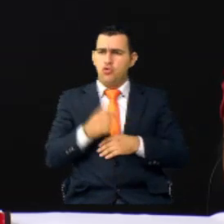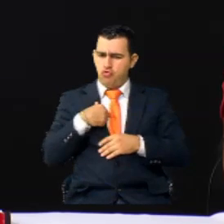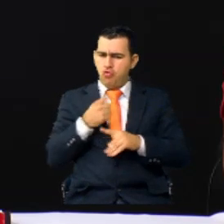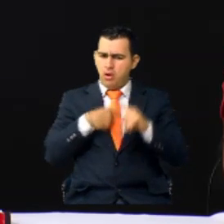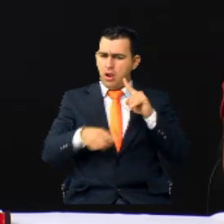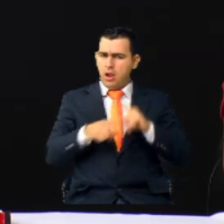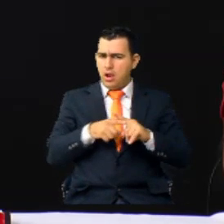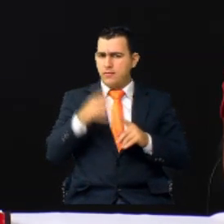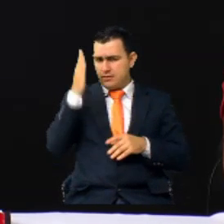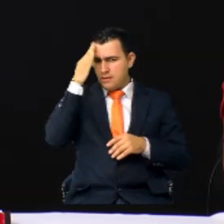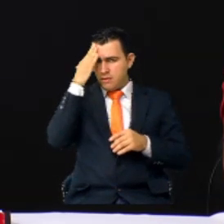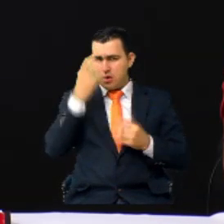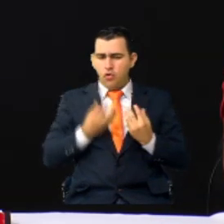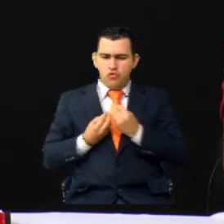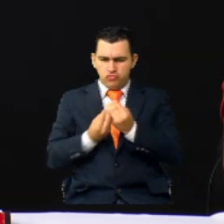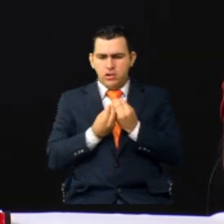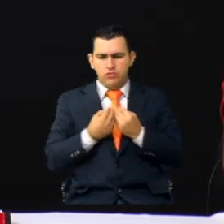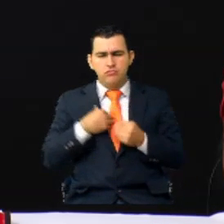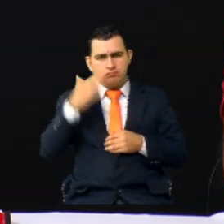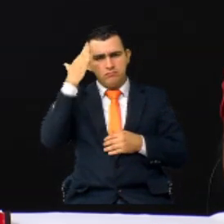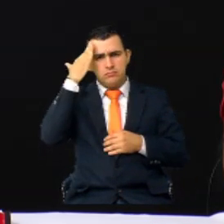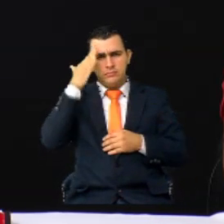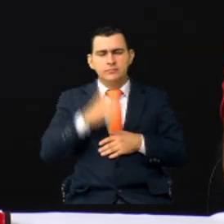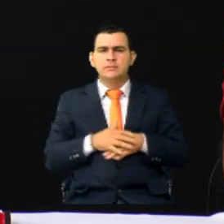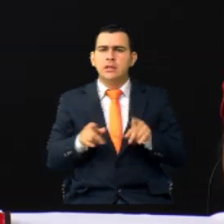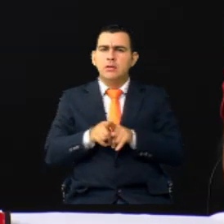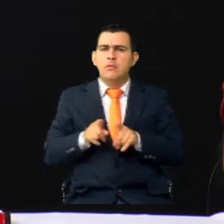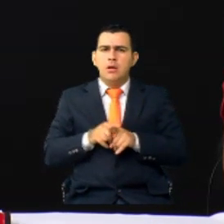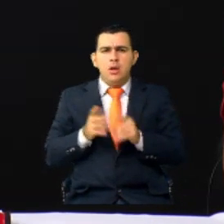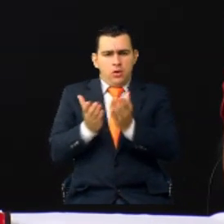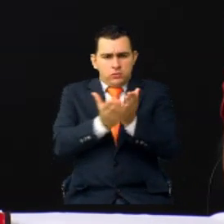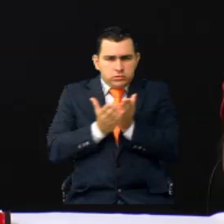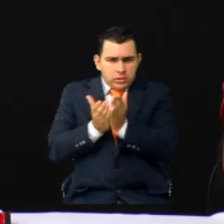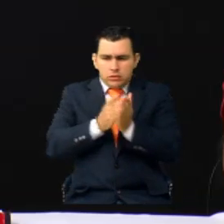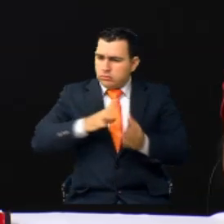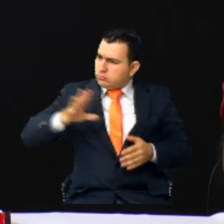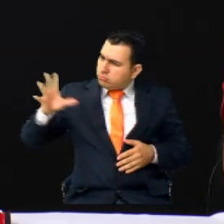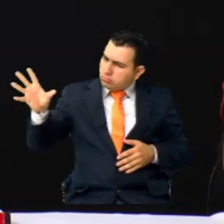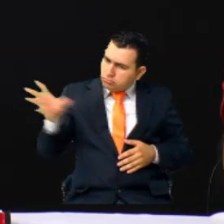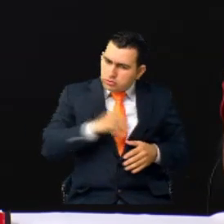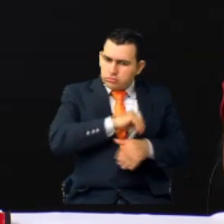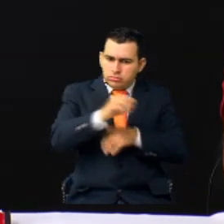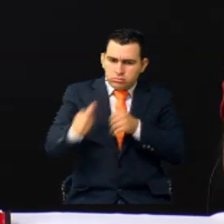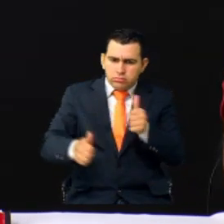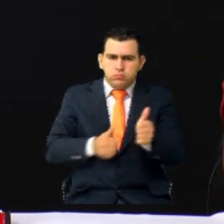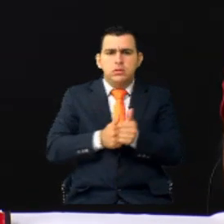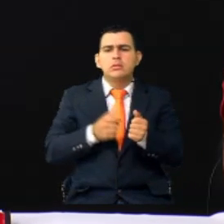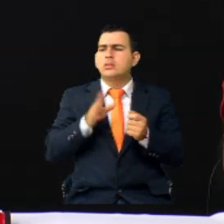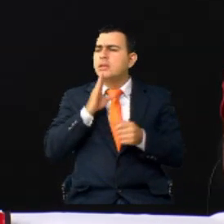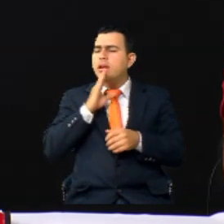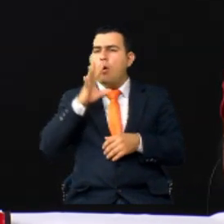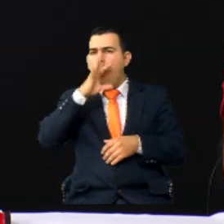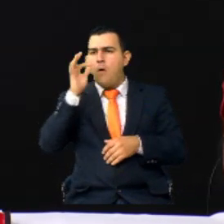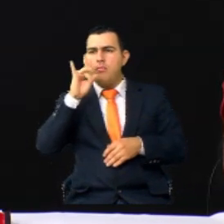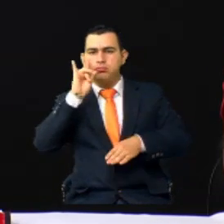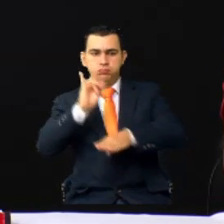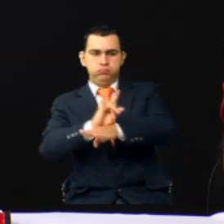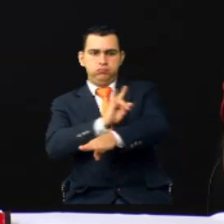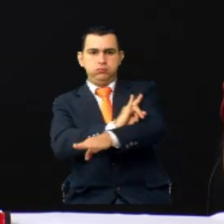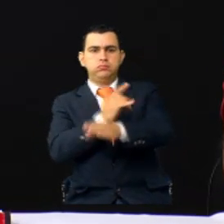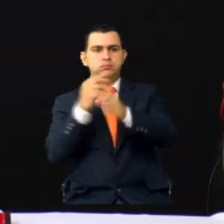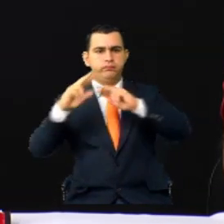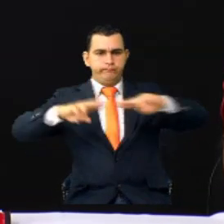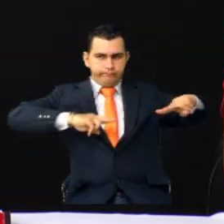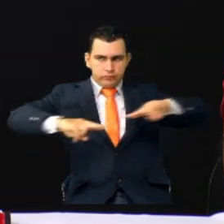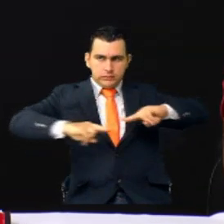como concejal, estuve en todos los colegios, en compañía inclusive del Contralor Municipal, haciendo